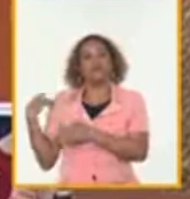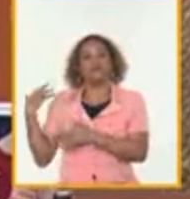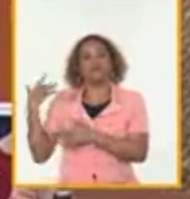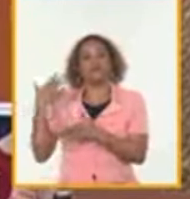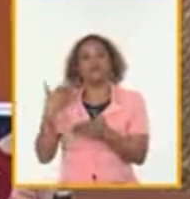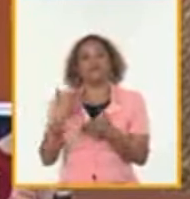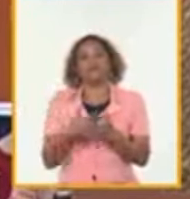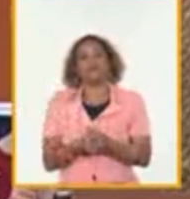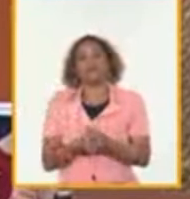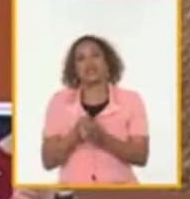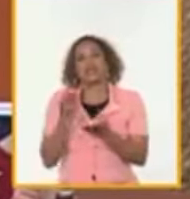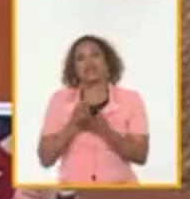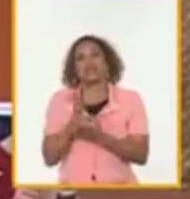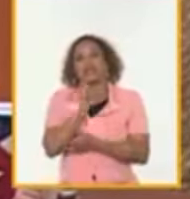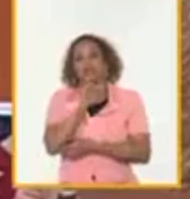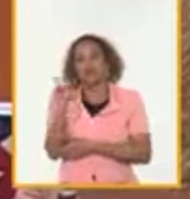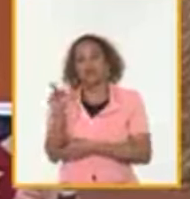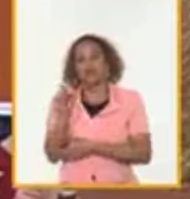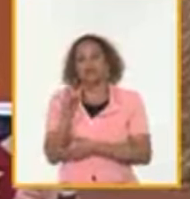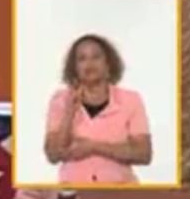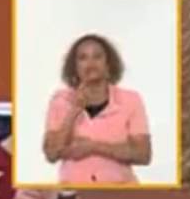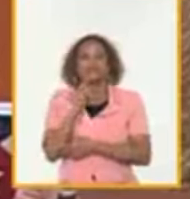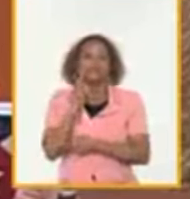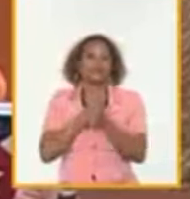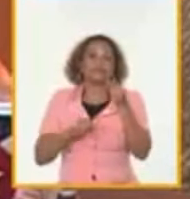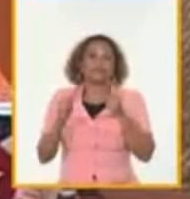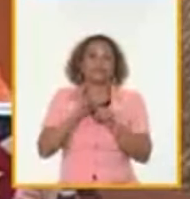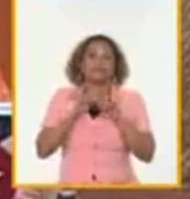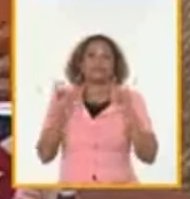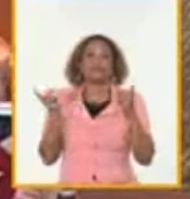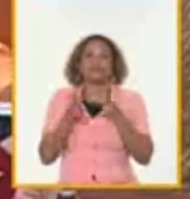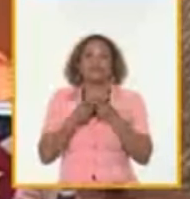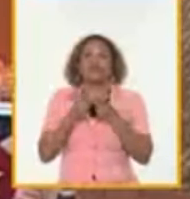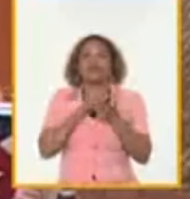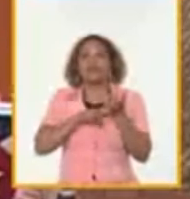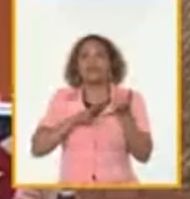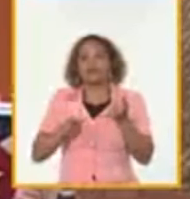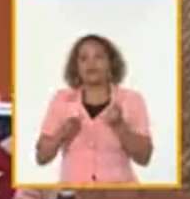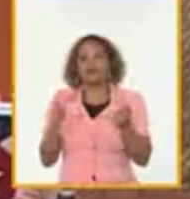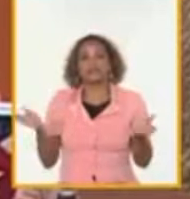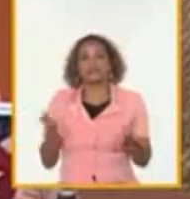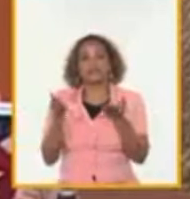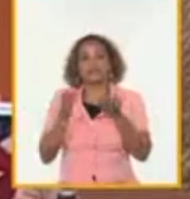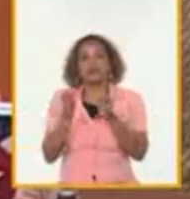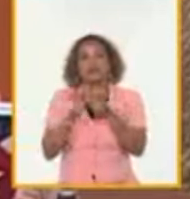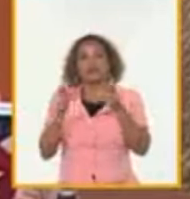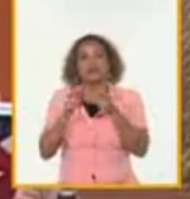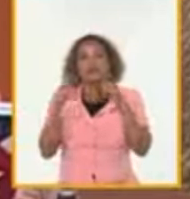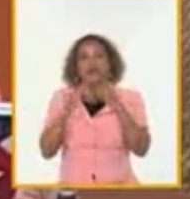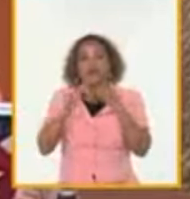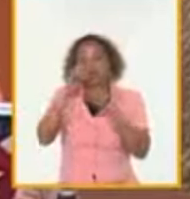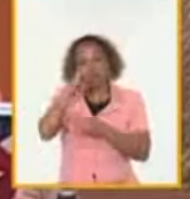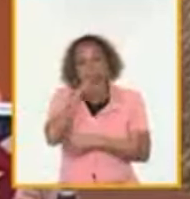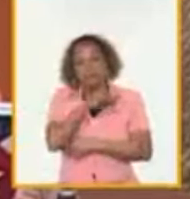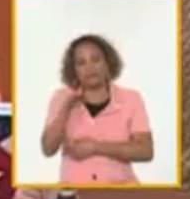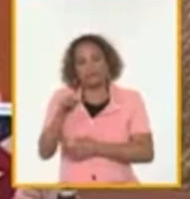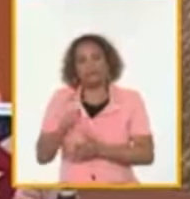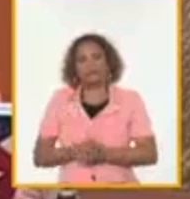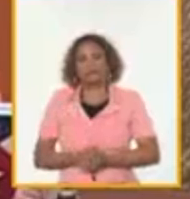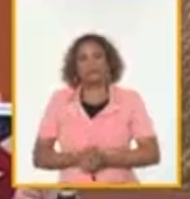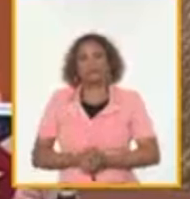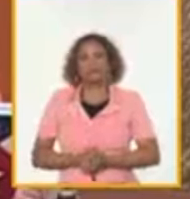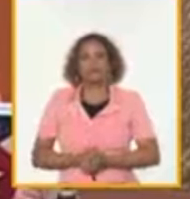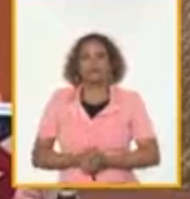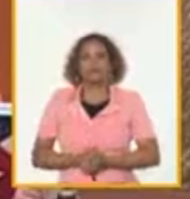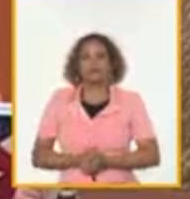en educación y en sentido general en la provincia en en la recuperación y en el incremento de las casitas infantiles para prestarle